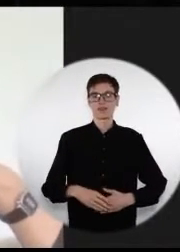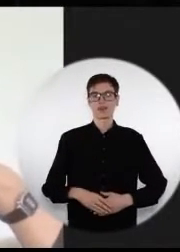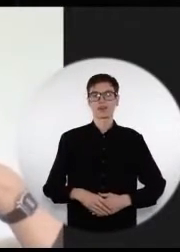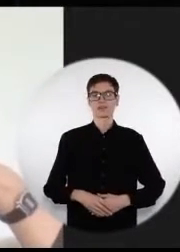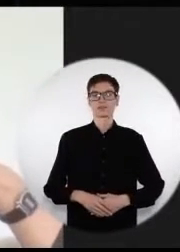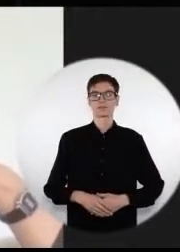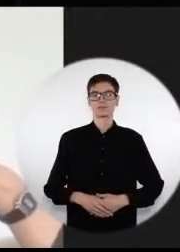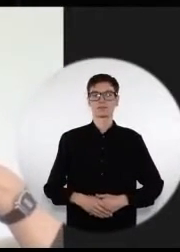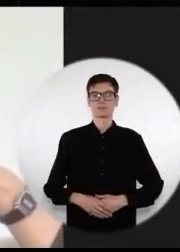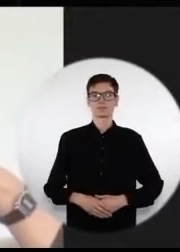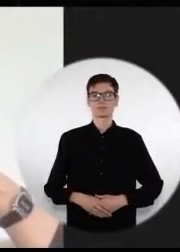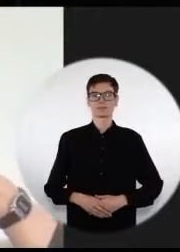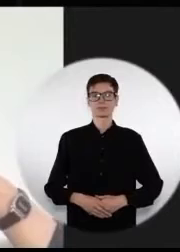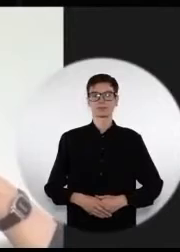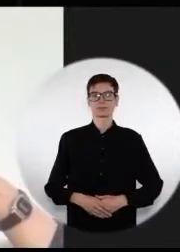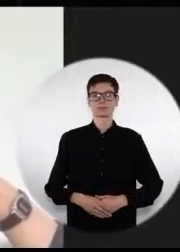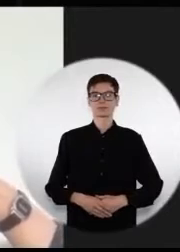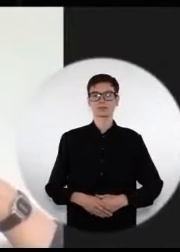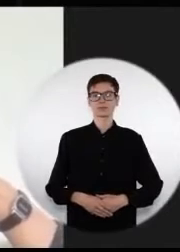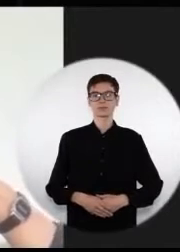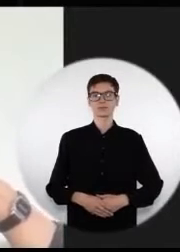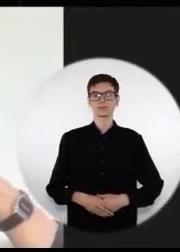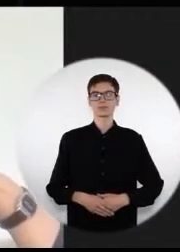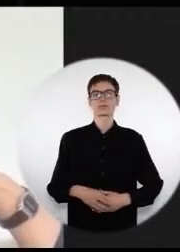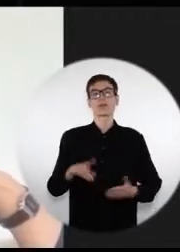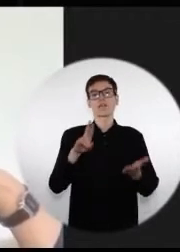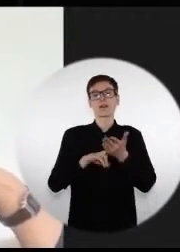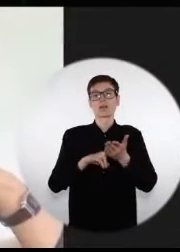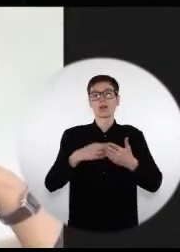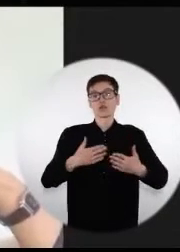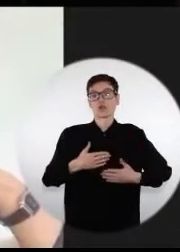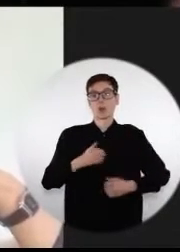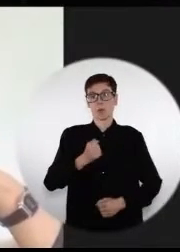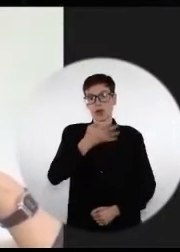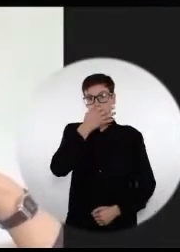me imagino que hay todo por acepto todavía